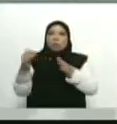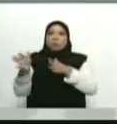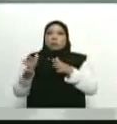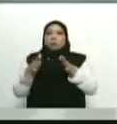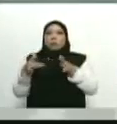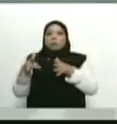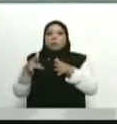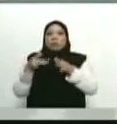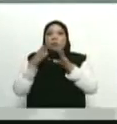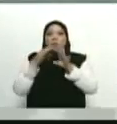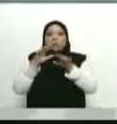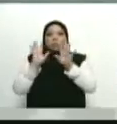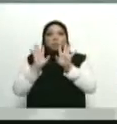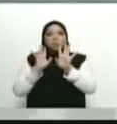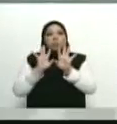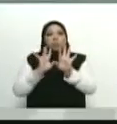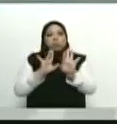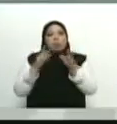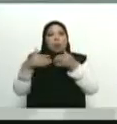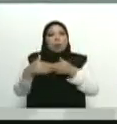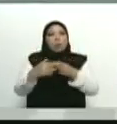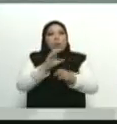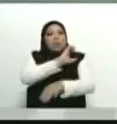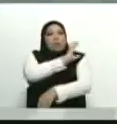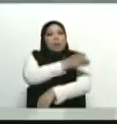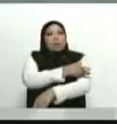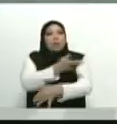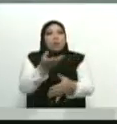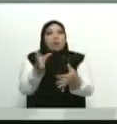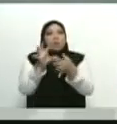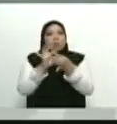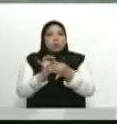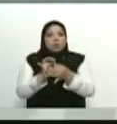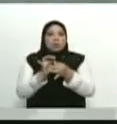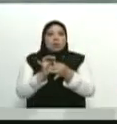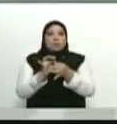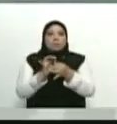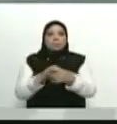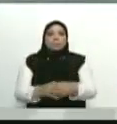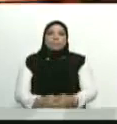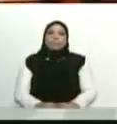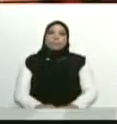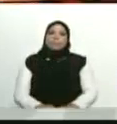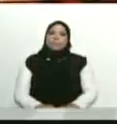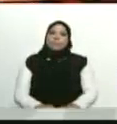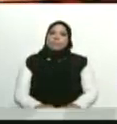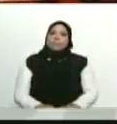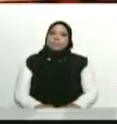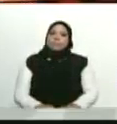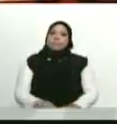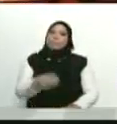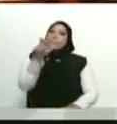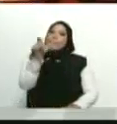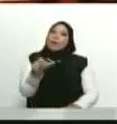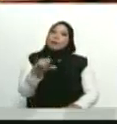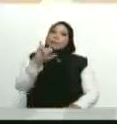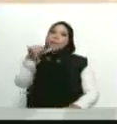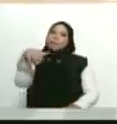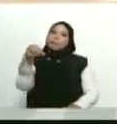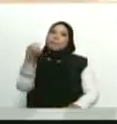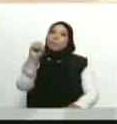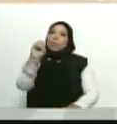una conducción enérgica. De unidad. Poderosa del almirante José Prudencio